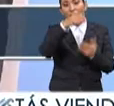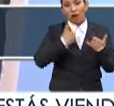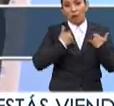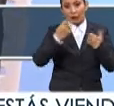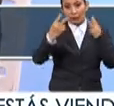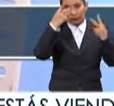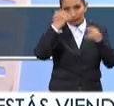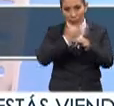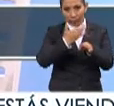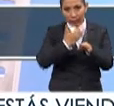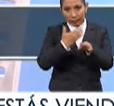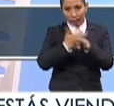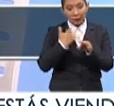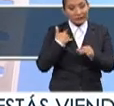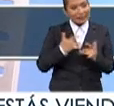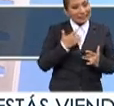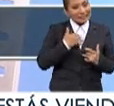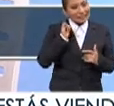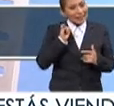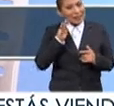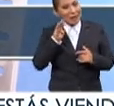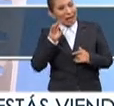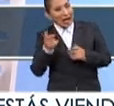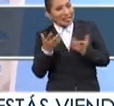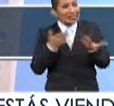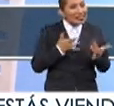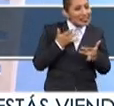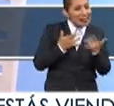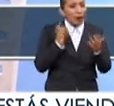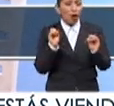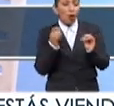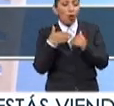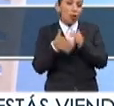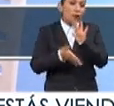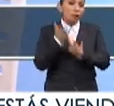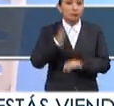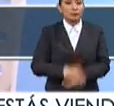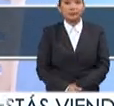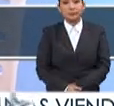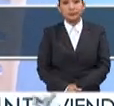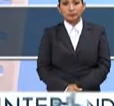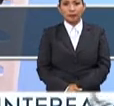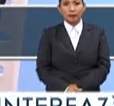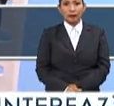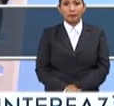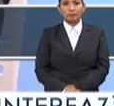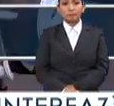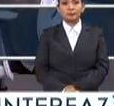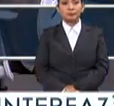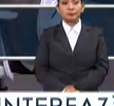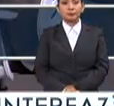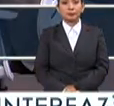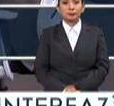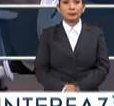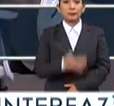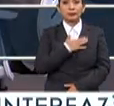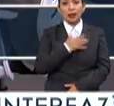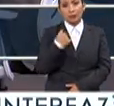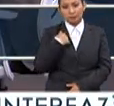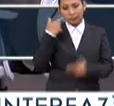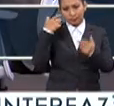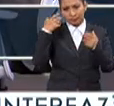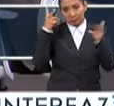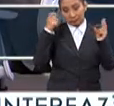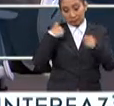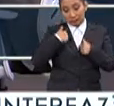jóvenes que nos están viendo que se están animando para una beca o que están a punto de irse bueno en mi